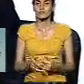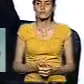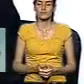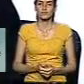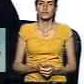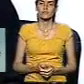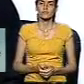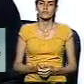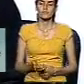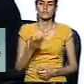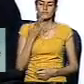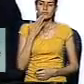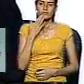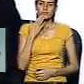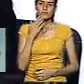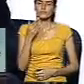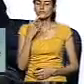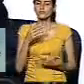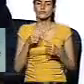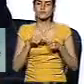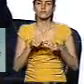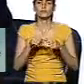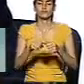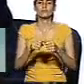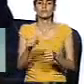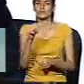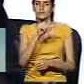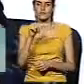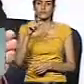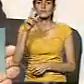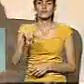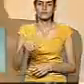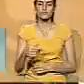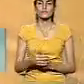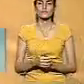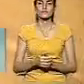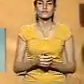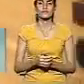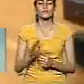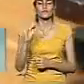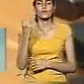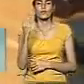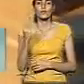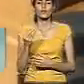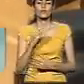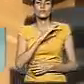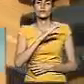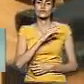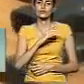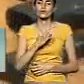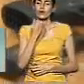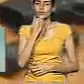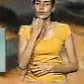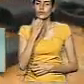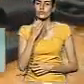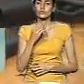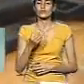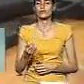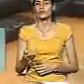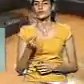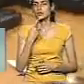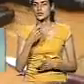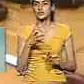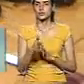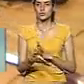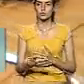En toda esta reunión de trabajo, y que vamos a continuar esta semana que viene inclusive, Freddy, como miembro de la Comisión Presidencial, nos comentaba